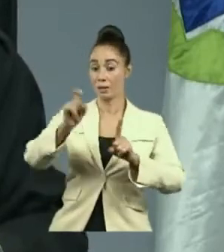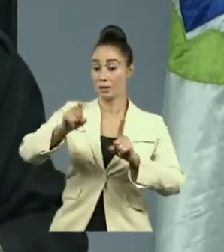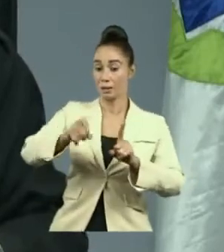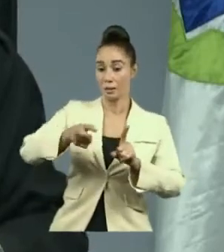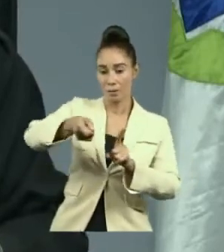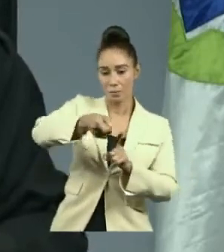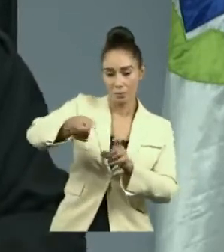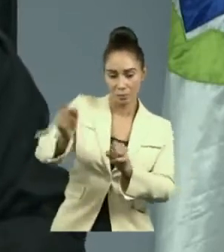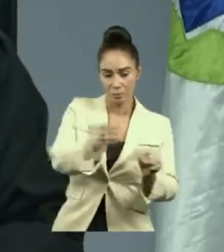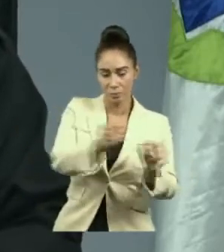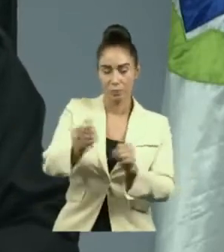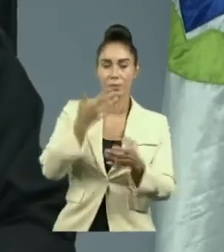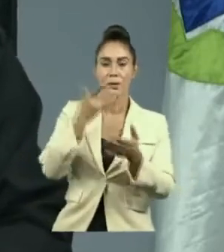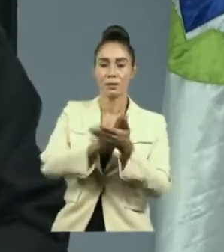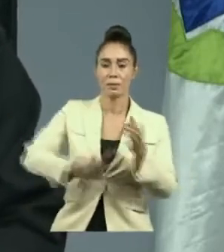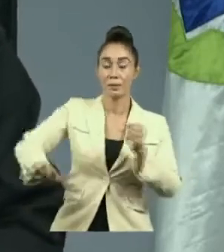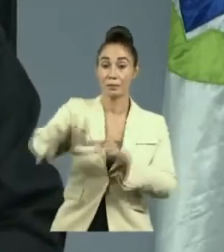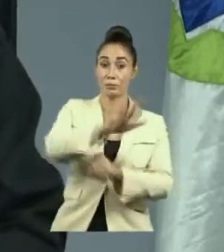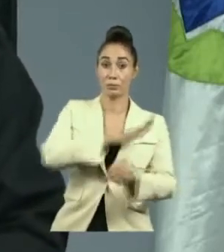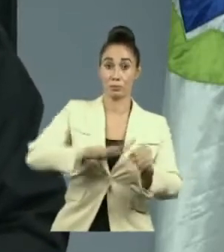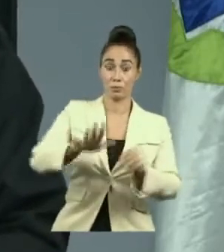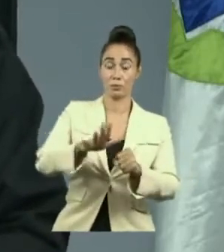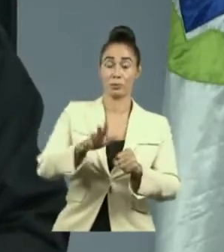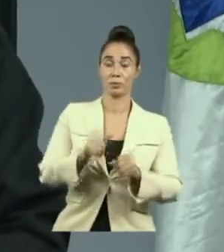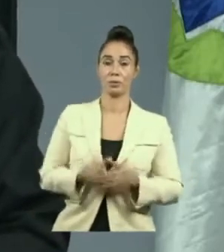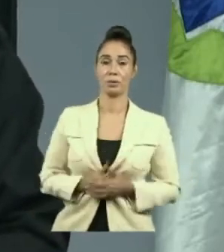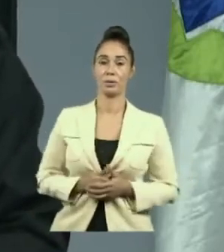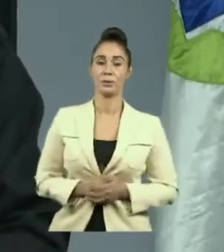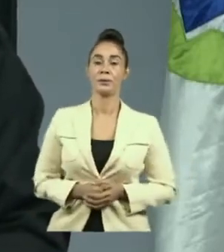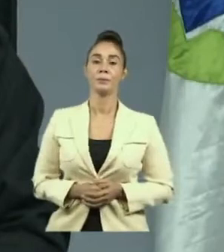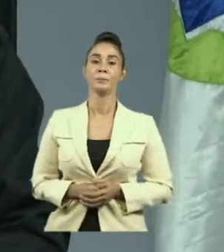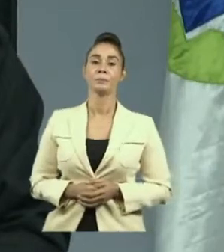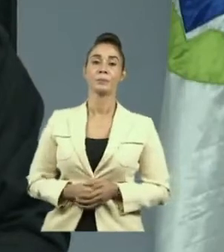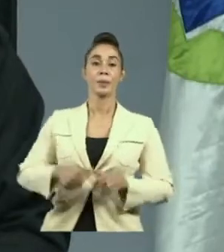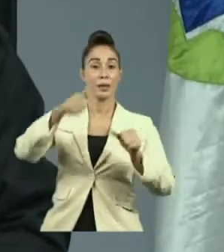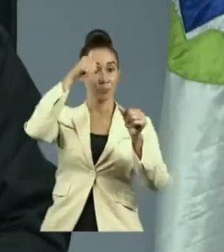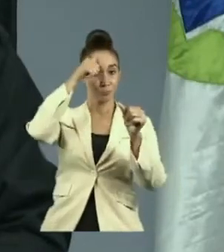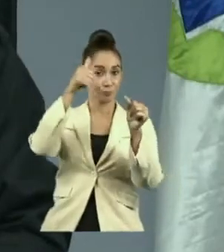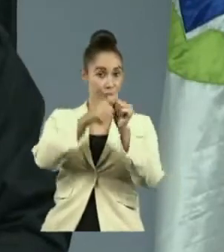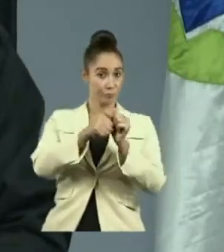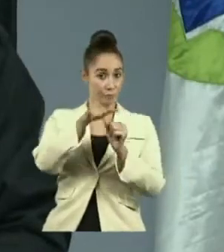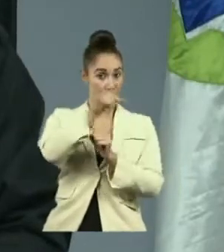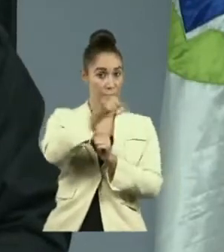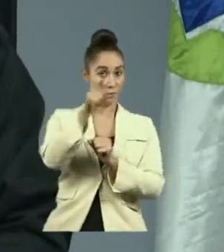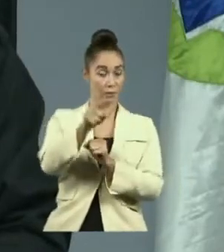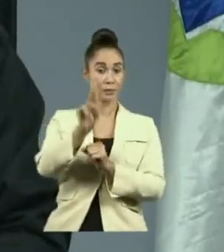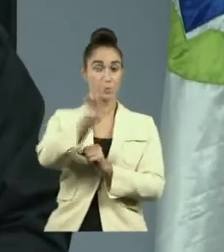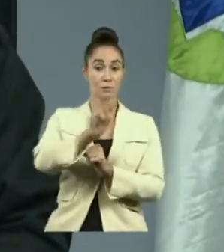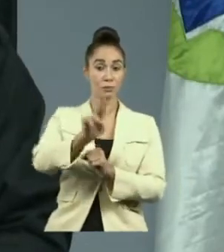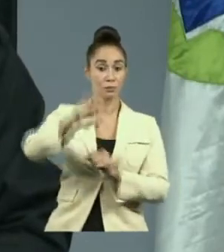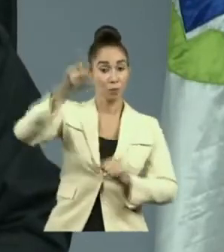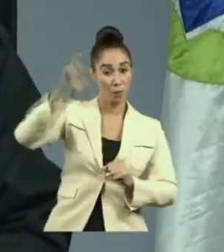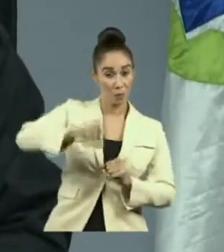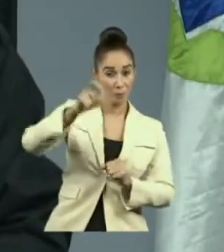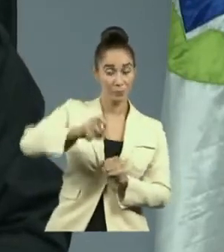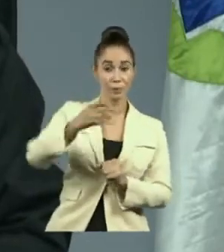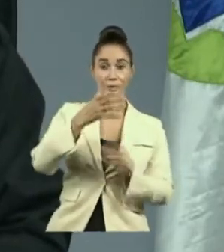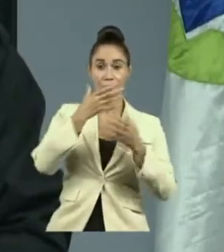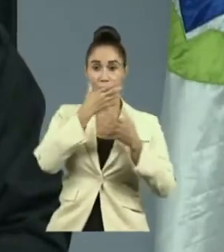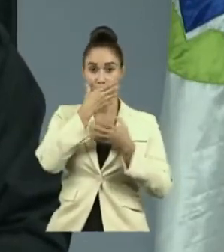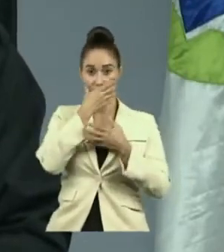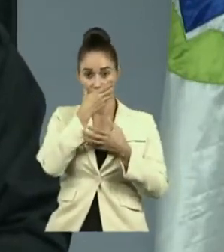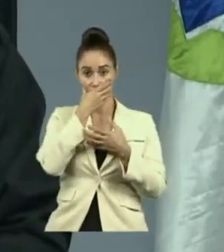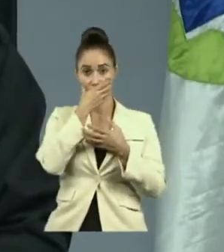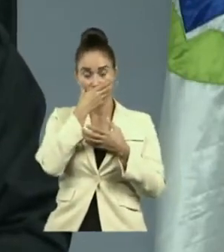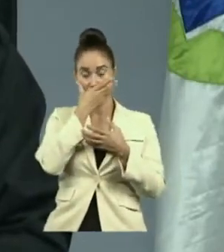autoridades en general recordar el uso de mascarilla como una obligación para